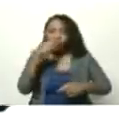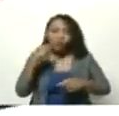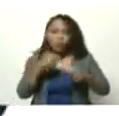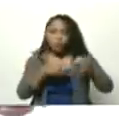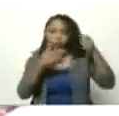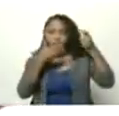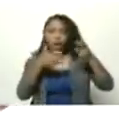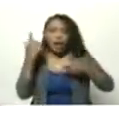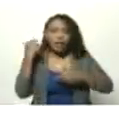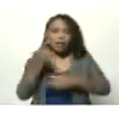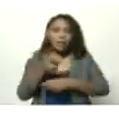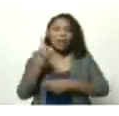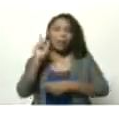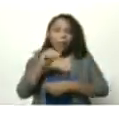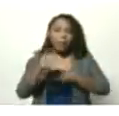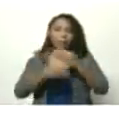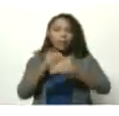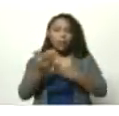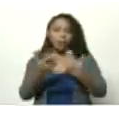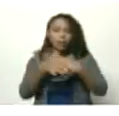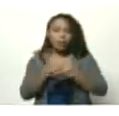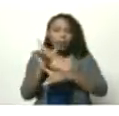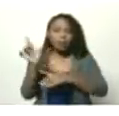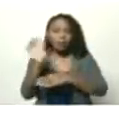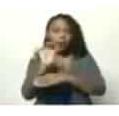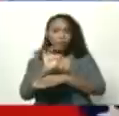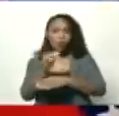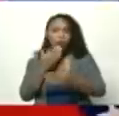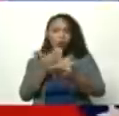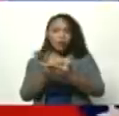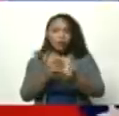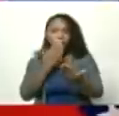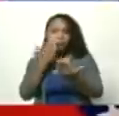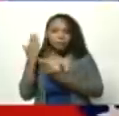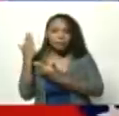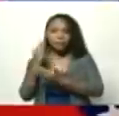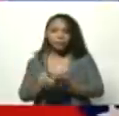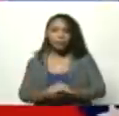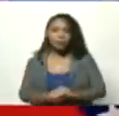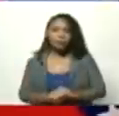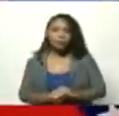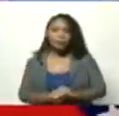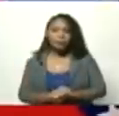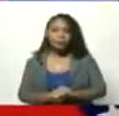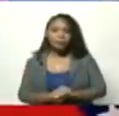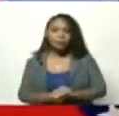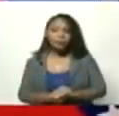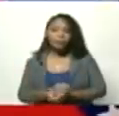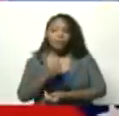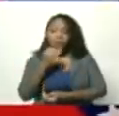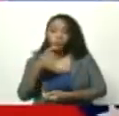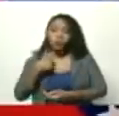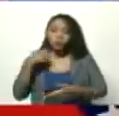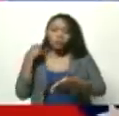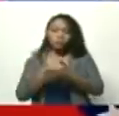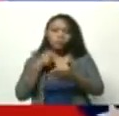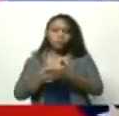día de ayer, donde también estaban involucrados funcionarios. Muchas gracias. Bueno, insisto, es